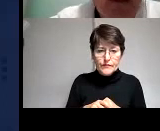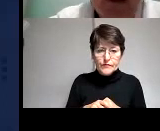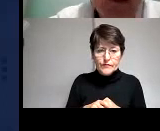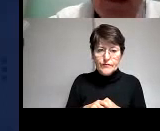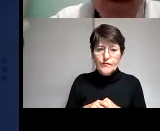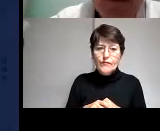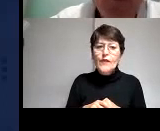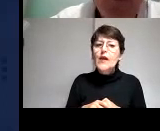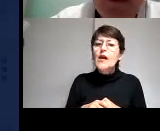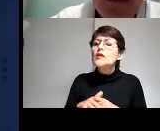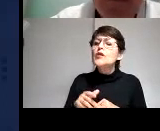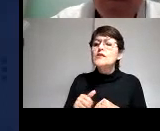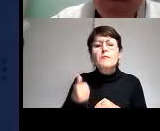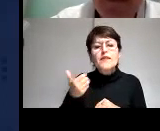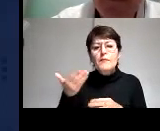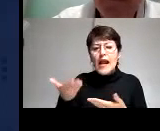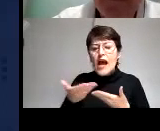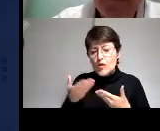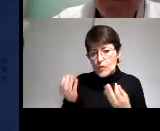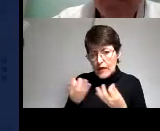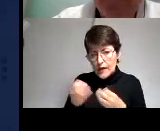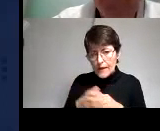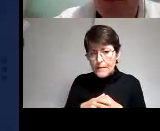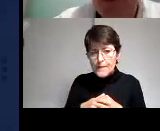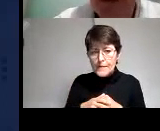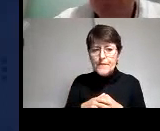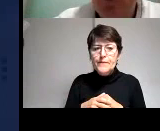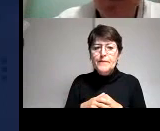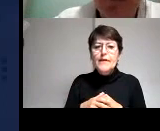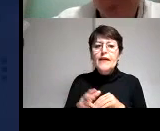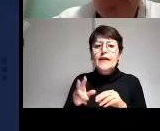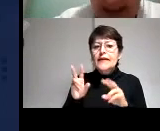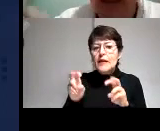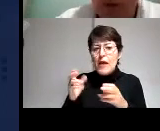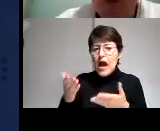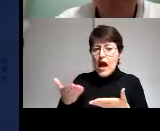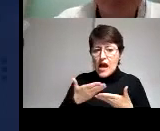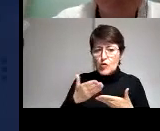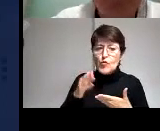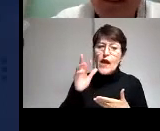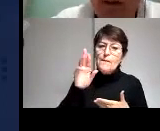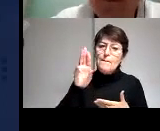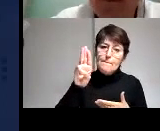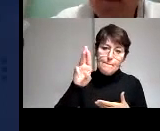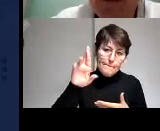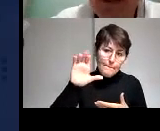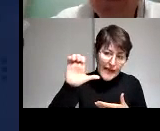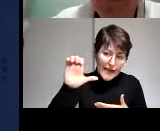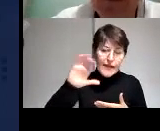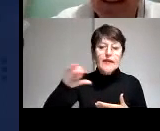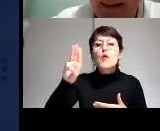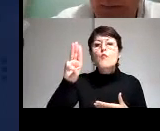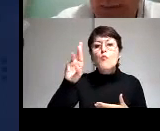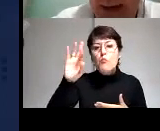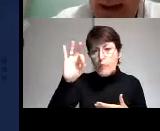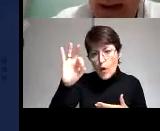Y las acciones fundamentalmente son a nivel de efecto pre y probiótico. Restaurar el intestino permeable,